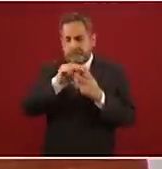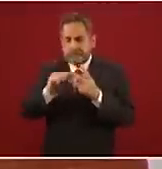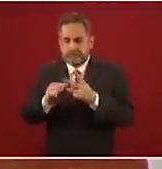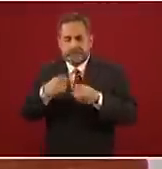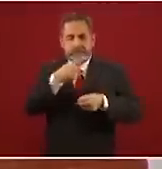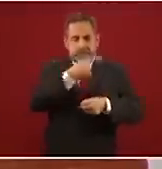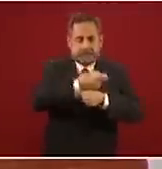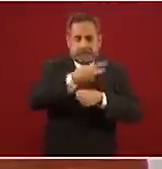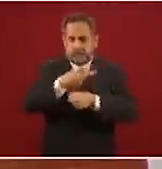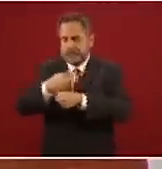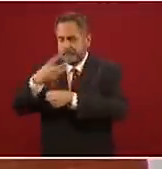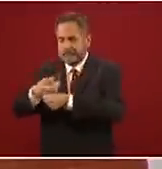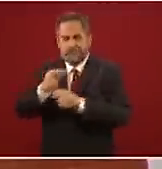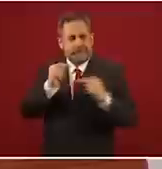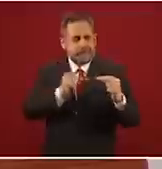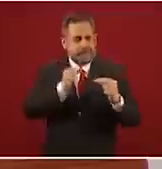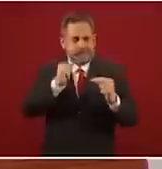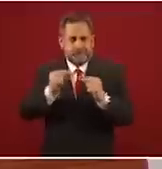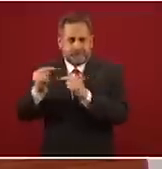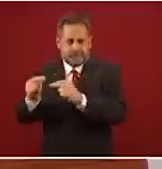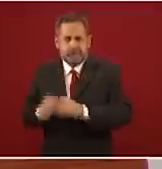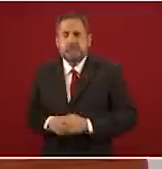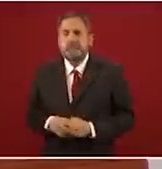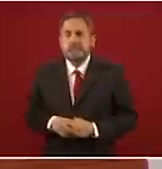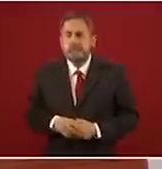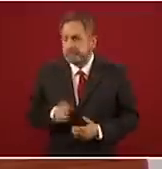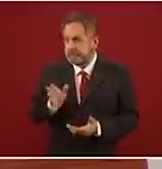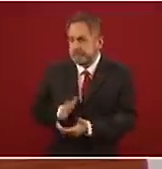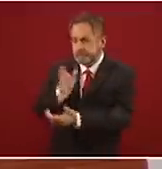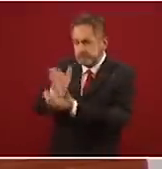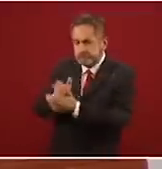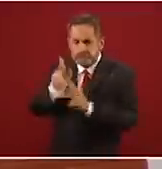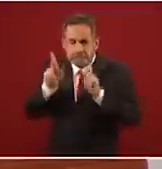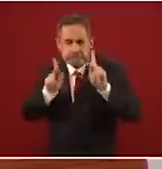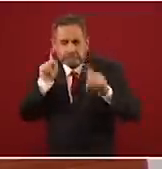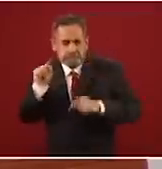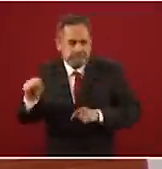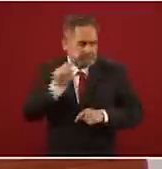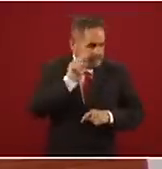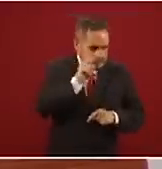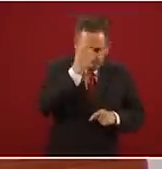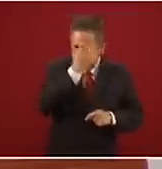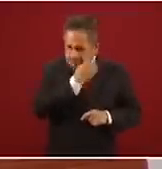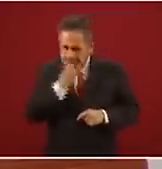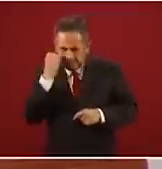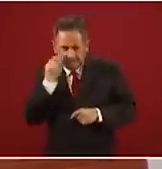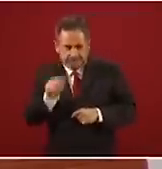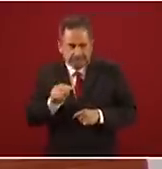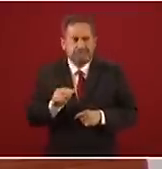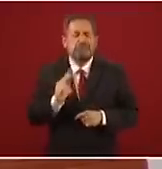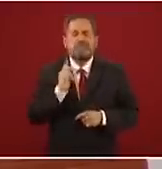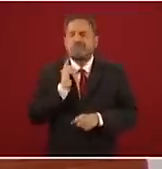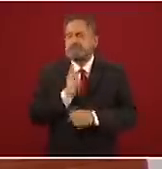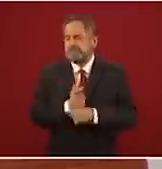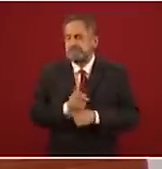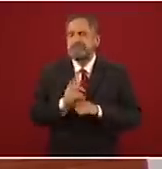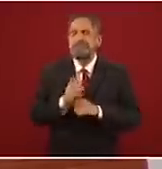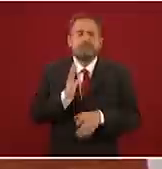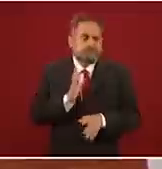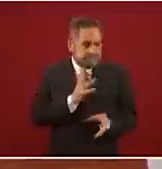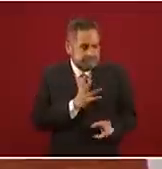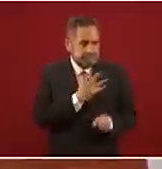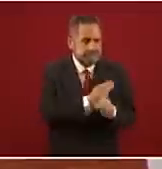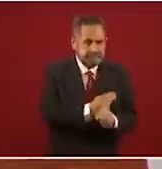Gracias a esas visitas de supervisión hemos podido lograr una serie de acciones que nos están permitiendo corregir